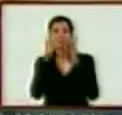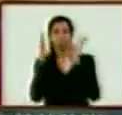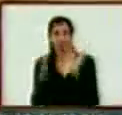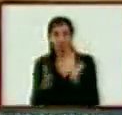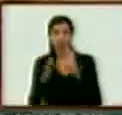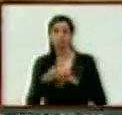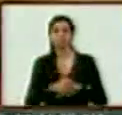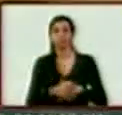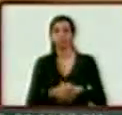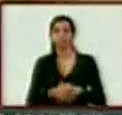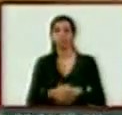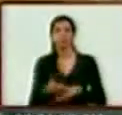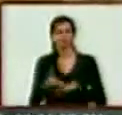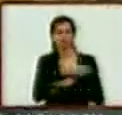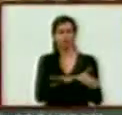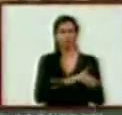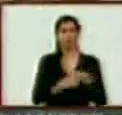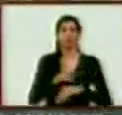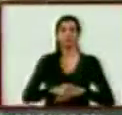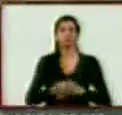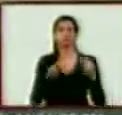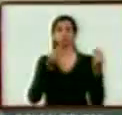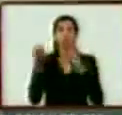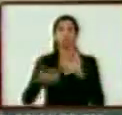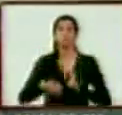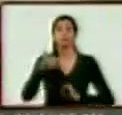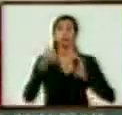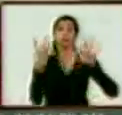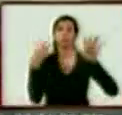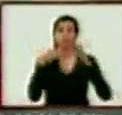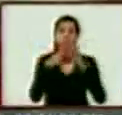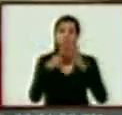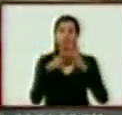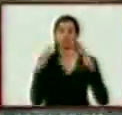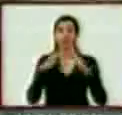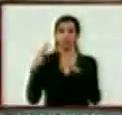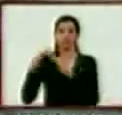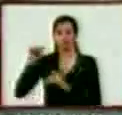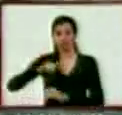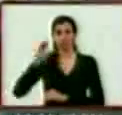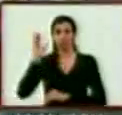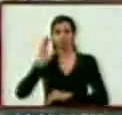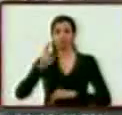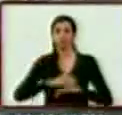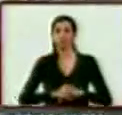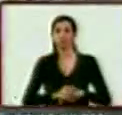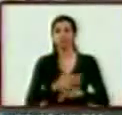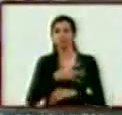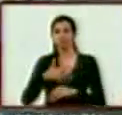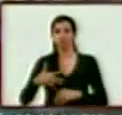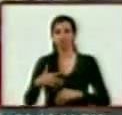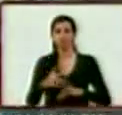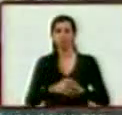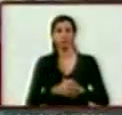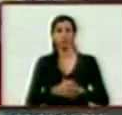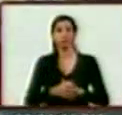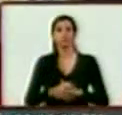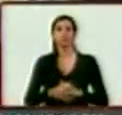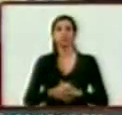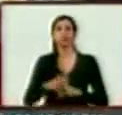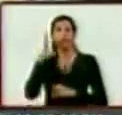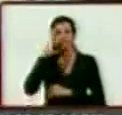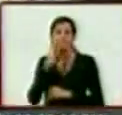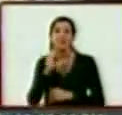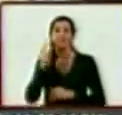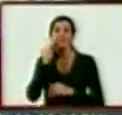VI, quien en su gestión entregó más de 9.000 viviendas para Caracas. Queremos contar con la experiencia